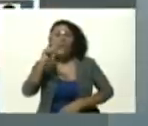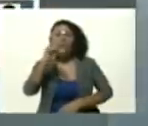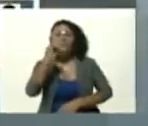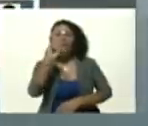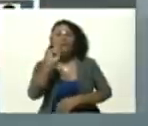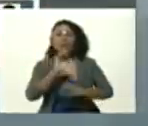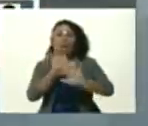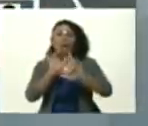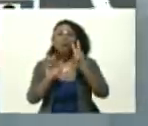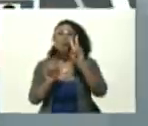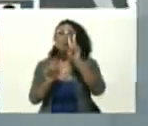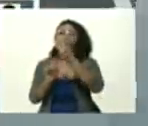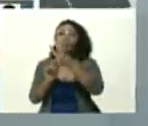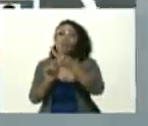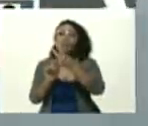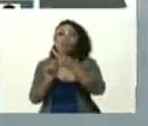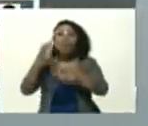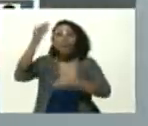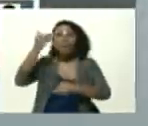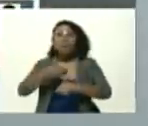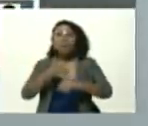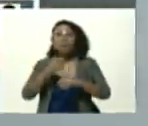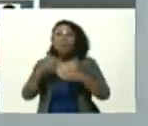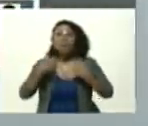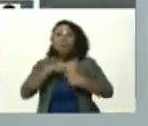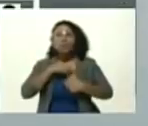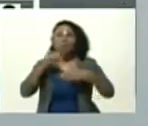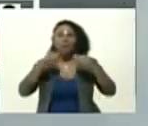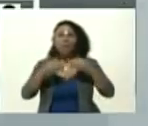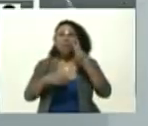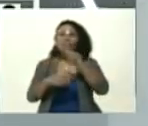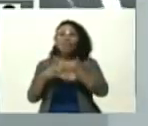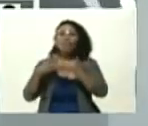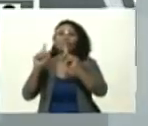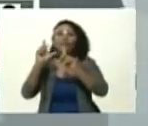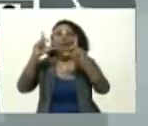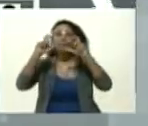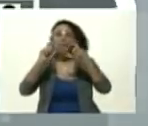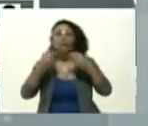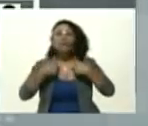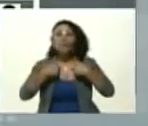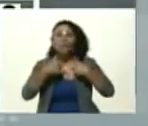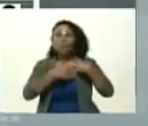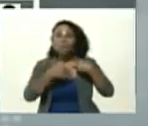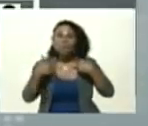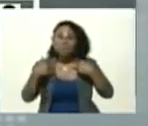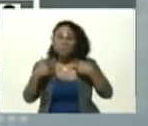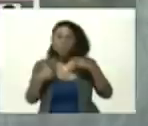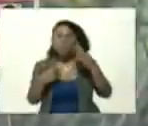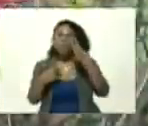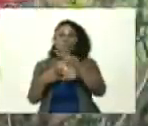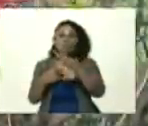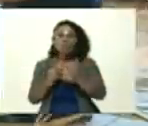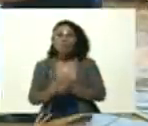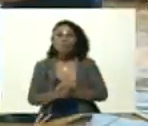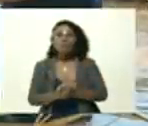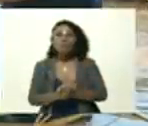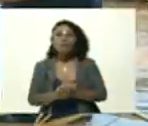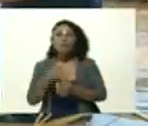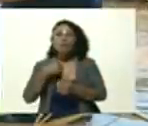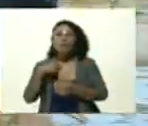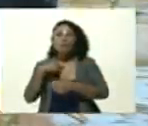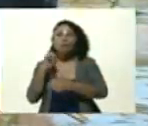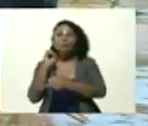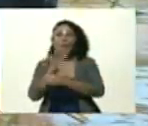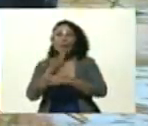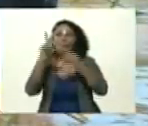viendo. Bueno, te estamos viendo ahora en otra foto que es la que, no, que yo quiero ver. Les envié la foto